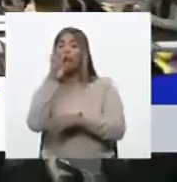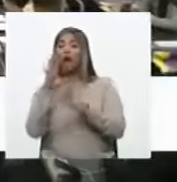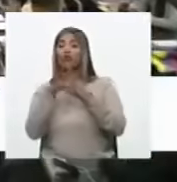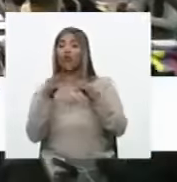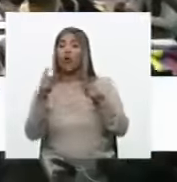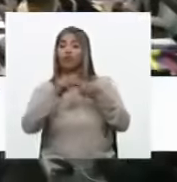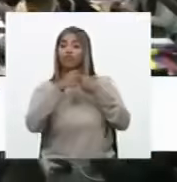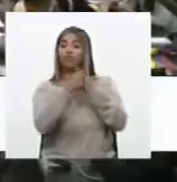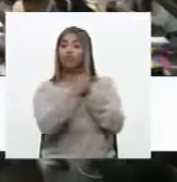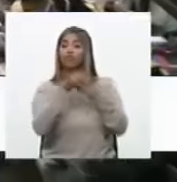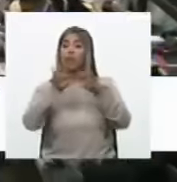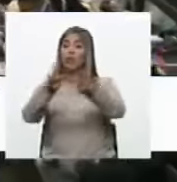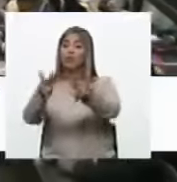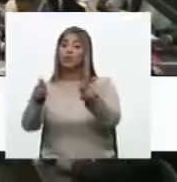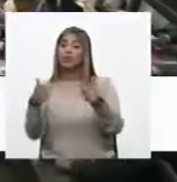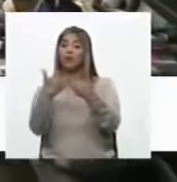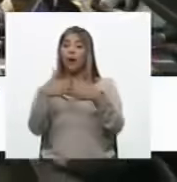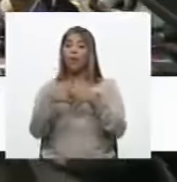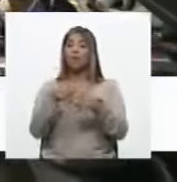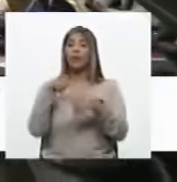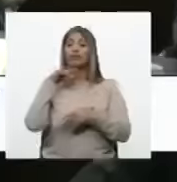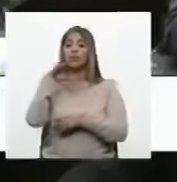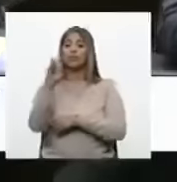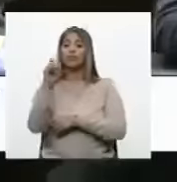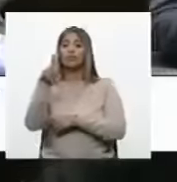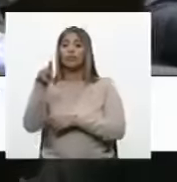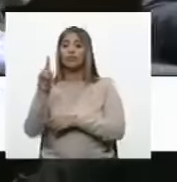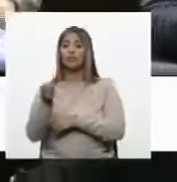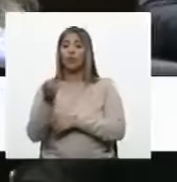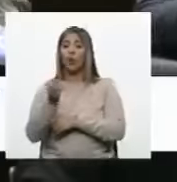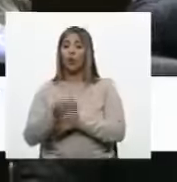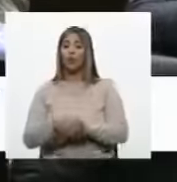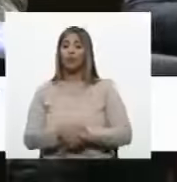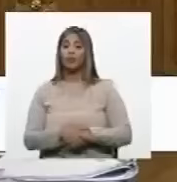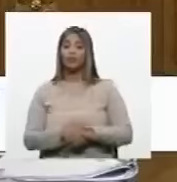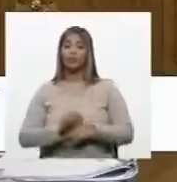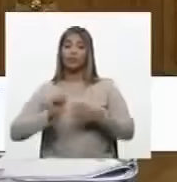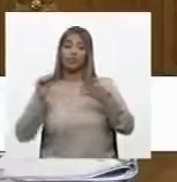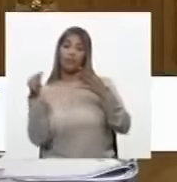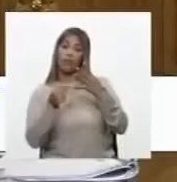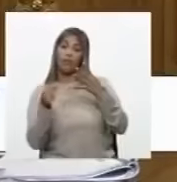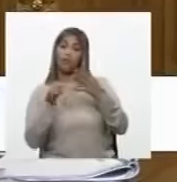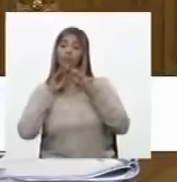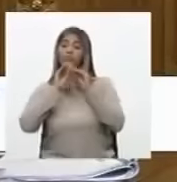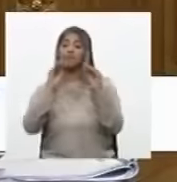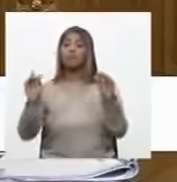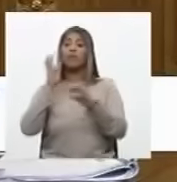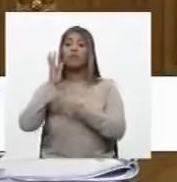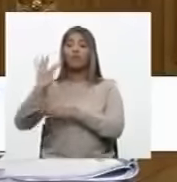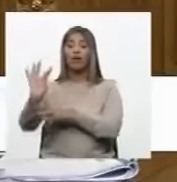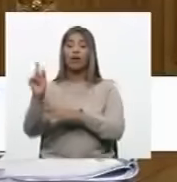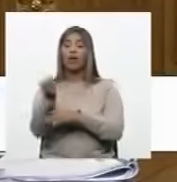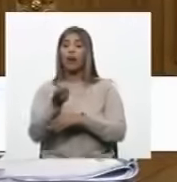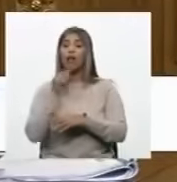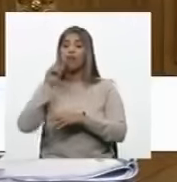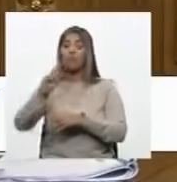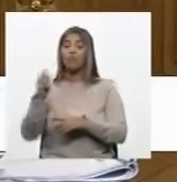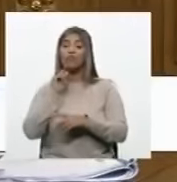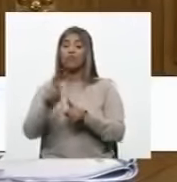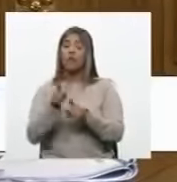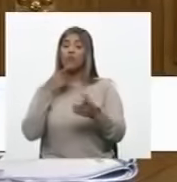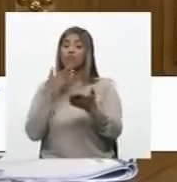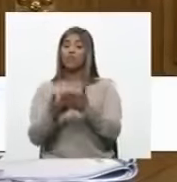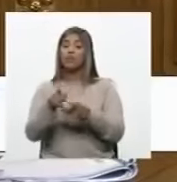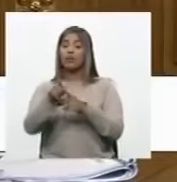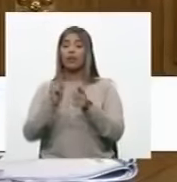que orquestaron el despojo y robo de Citgo. Cuarto, instar a la Fiscalía General de la República para que se